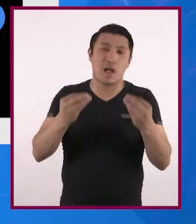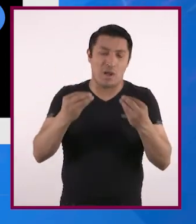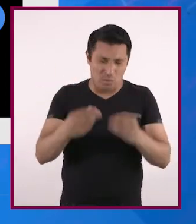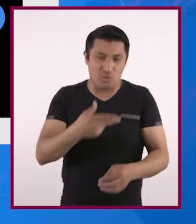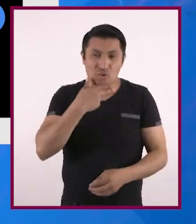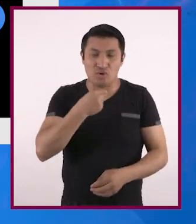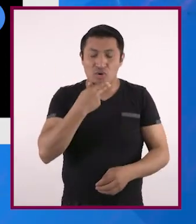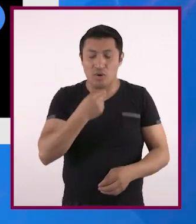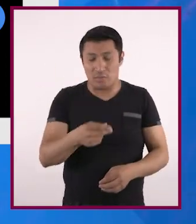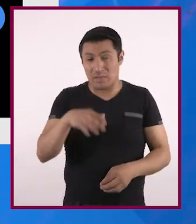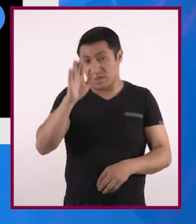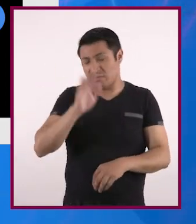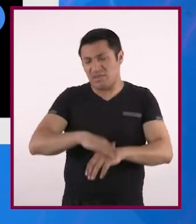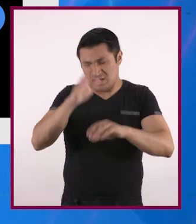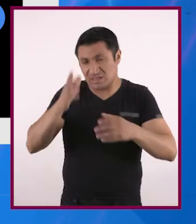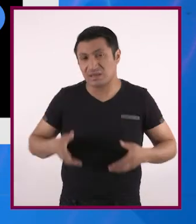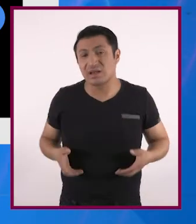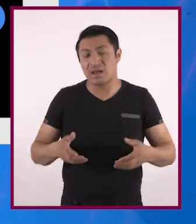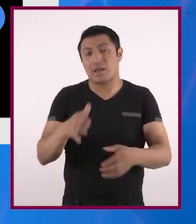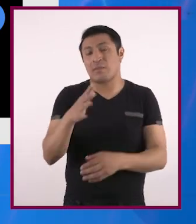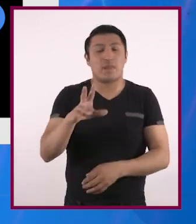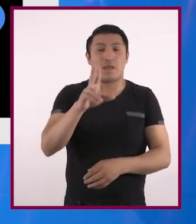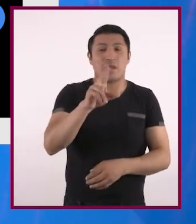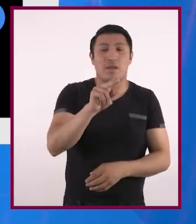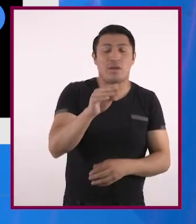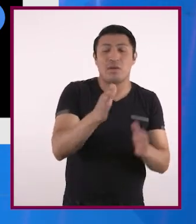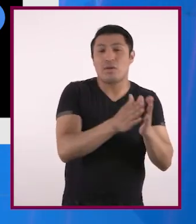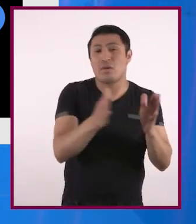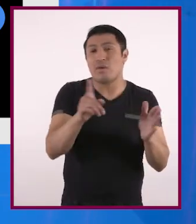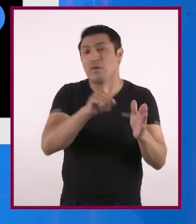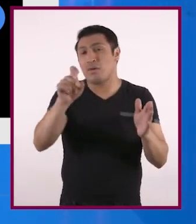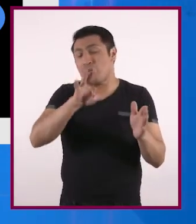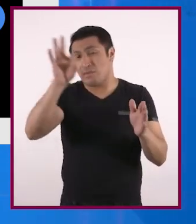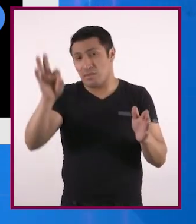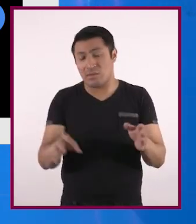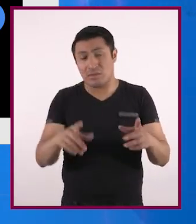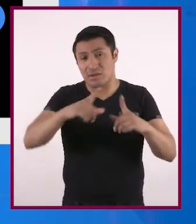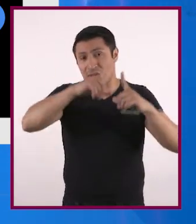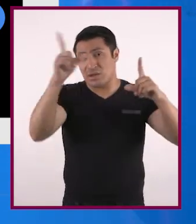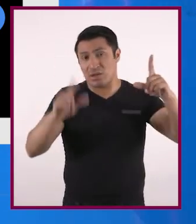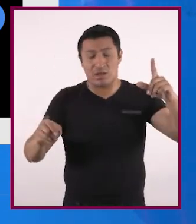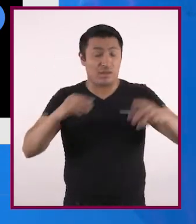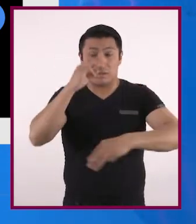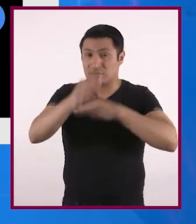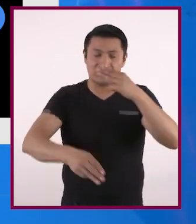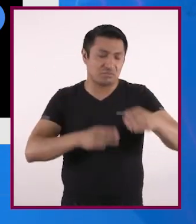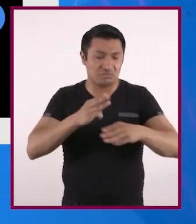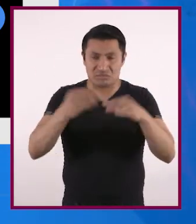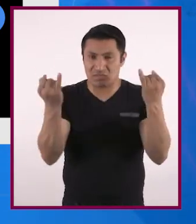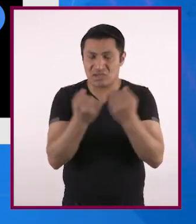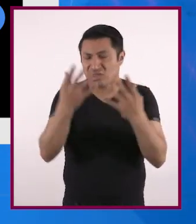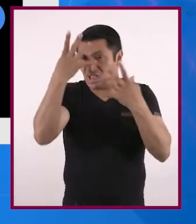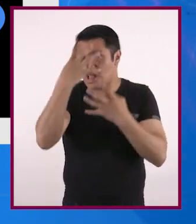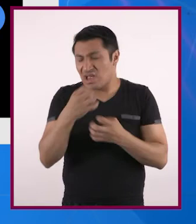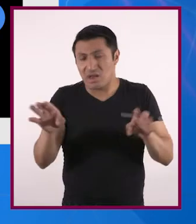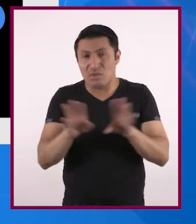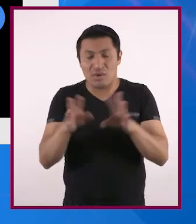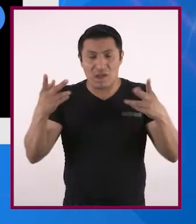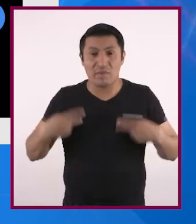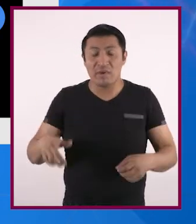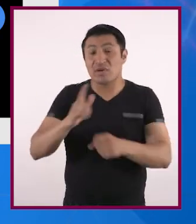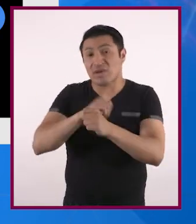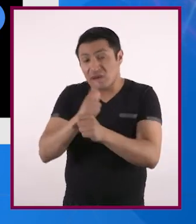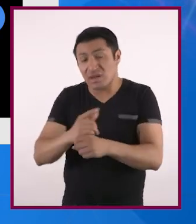población masculina quien está en calle, como de 80 a 100%, no solo en México, sino en general. Casos muy tristes de personas que tuvieron una profesión,